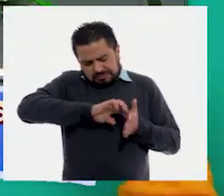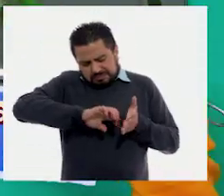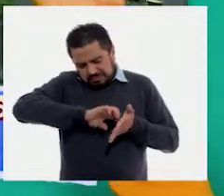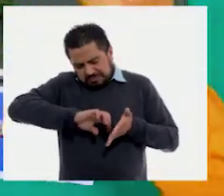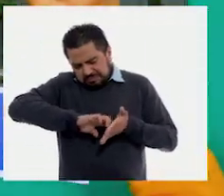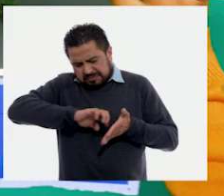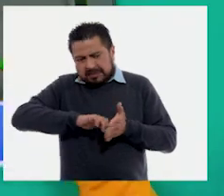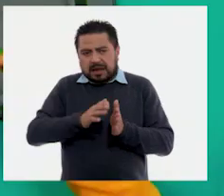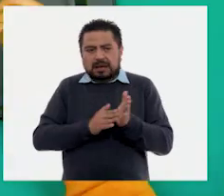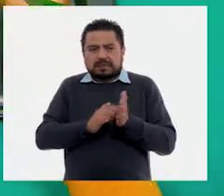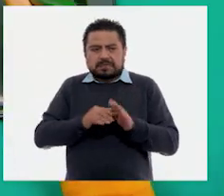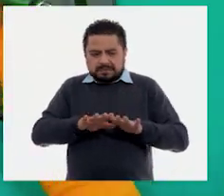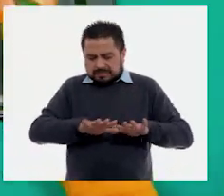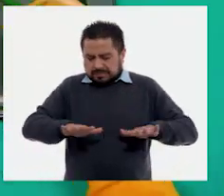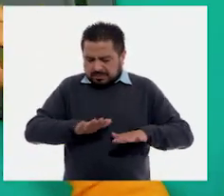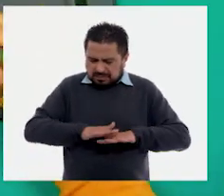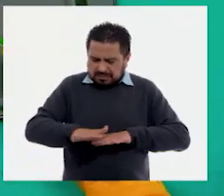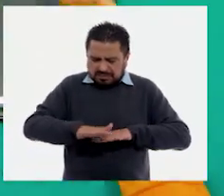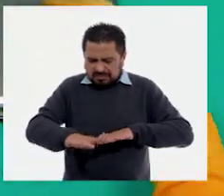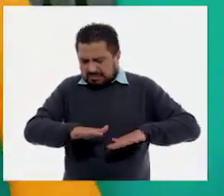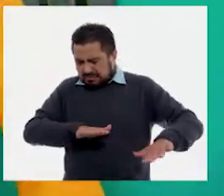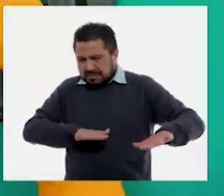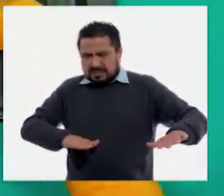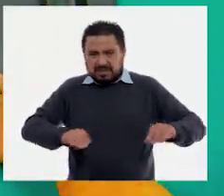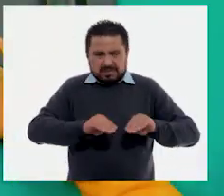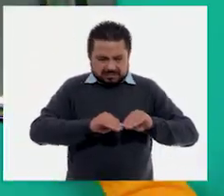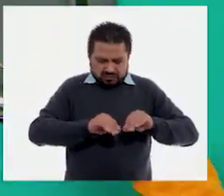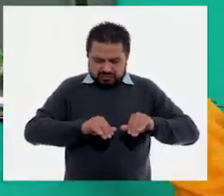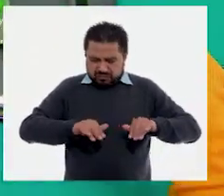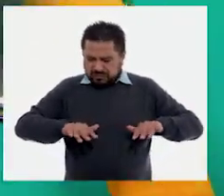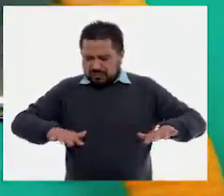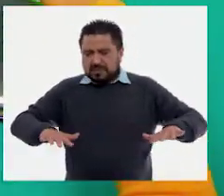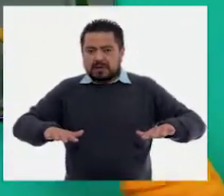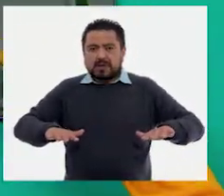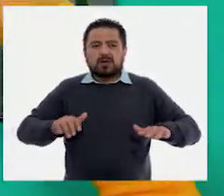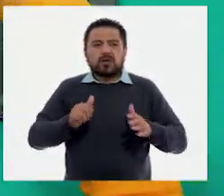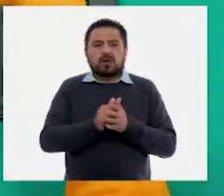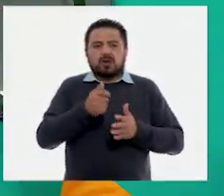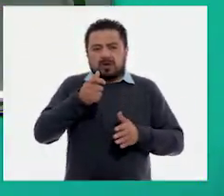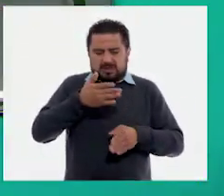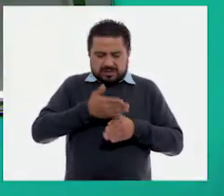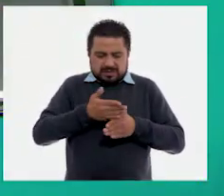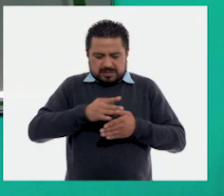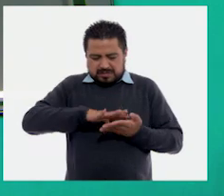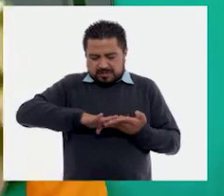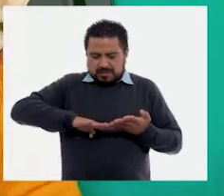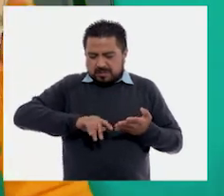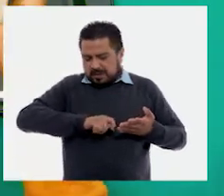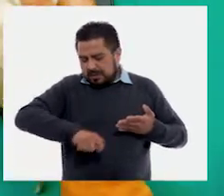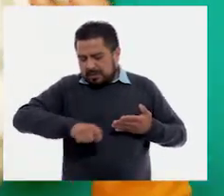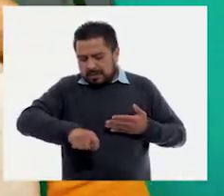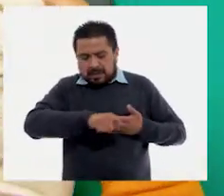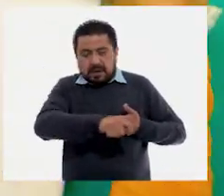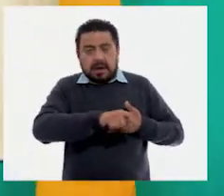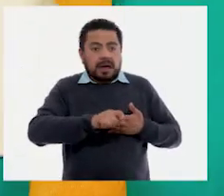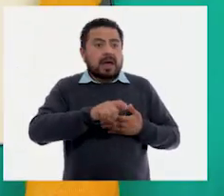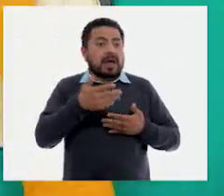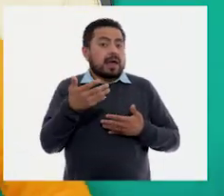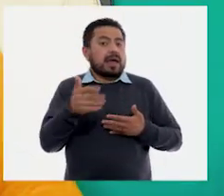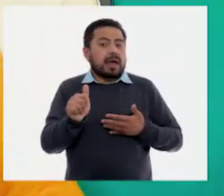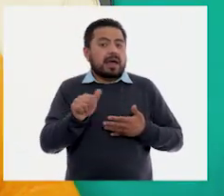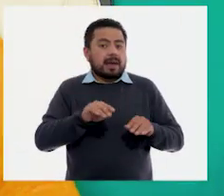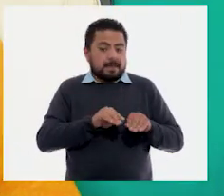papel en la charola y extiéndela por toda la superficie con la ayuda de la espumadera. Una vez que la pasta de papel